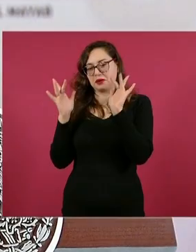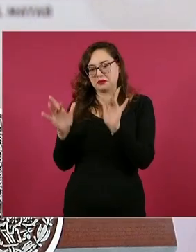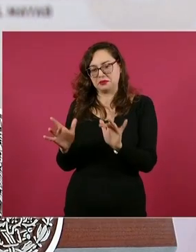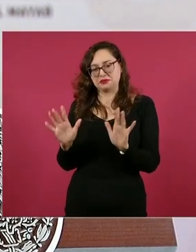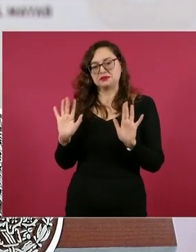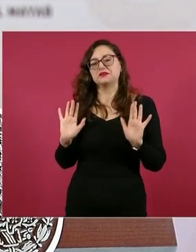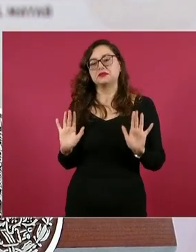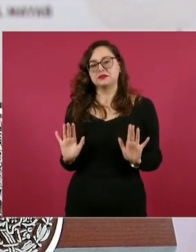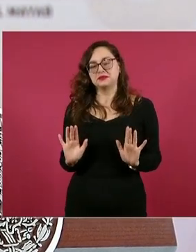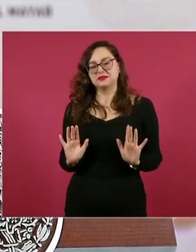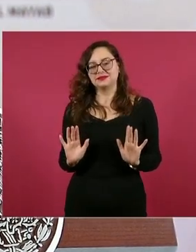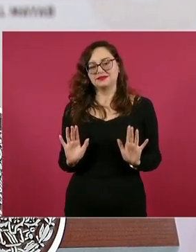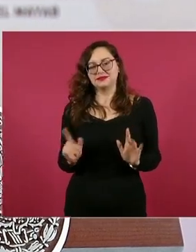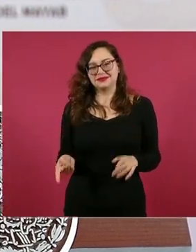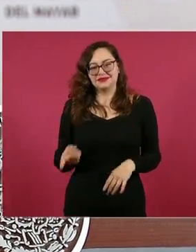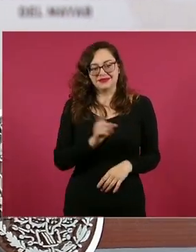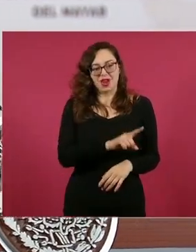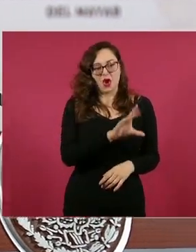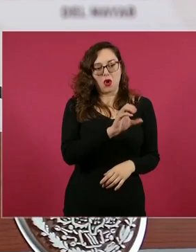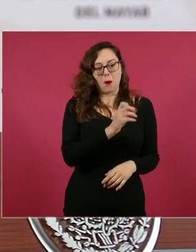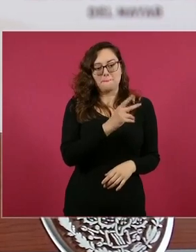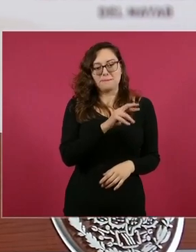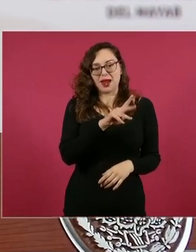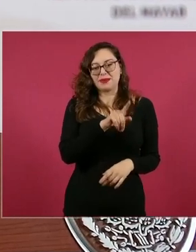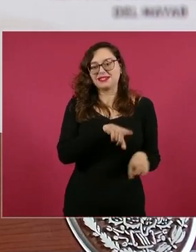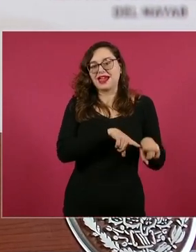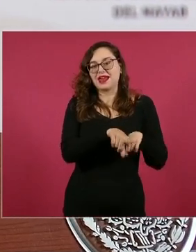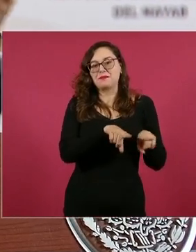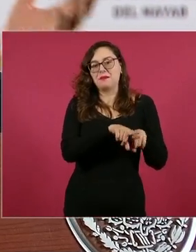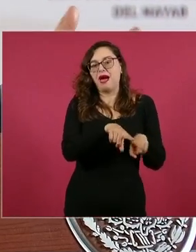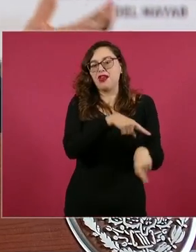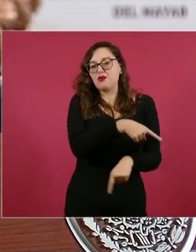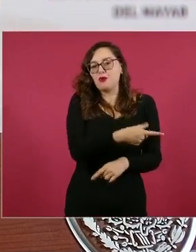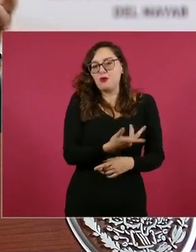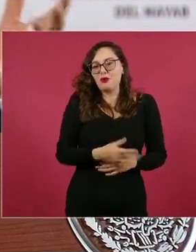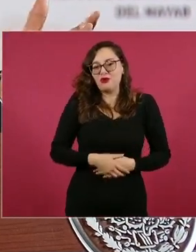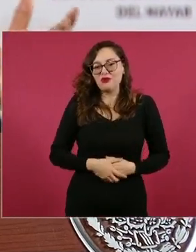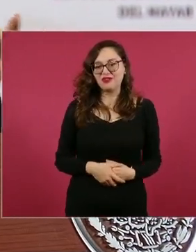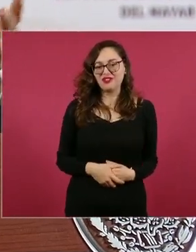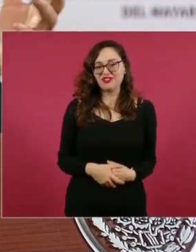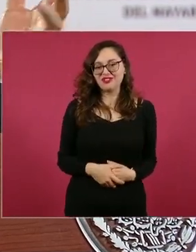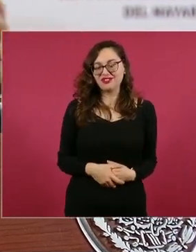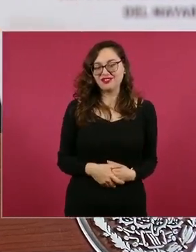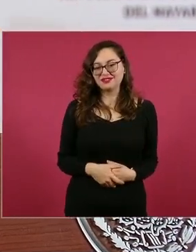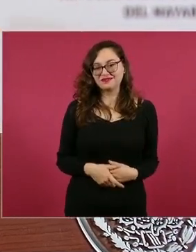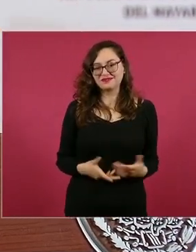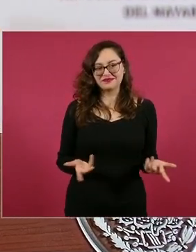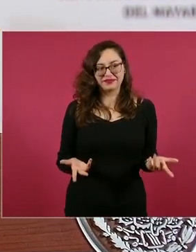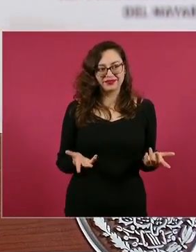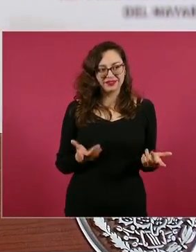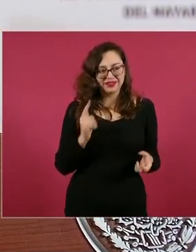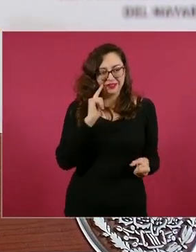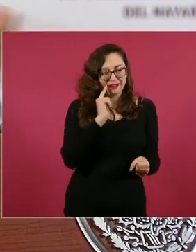renunció entonces todo en